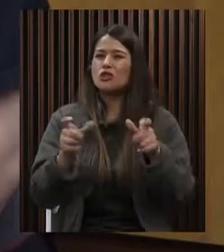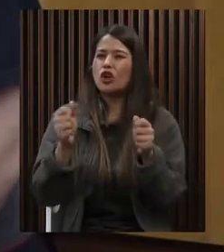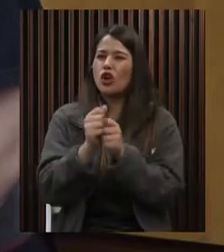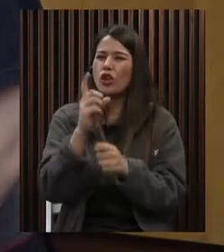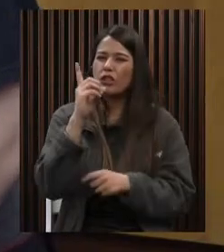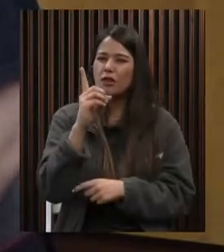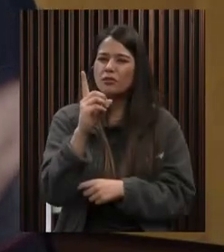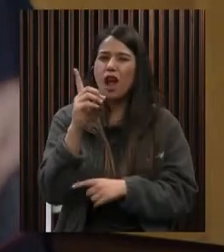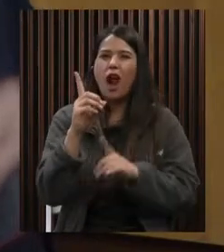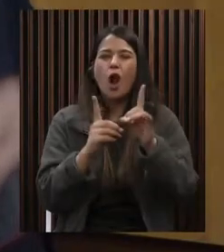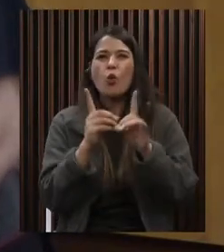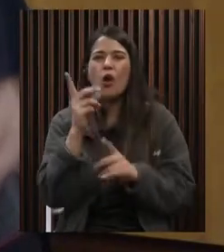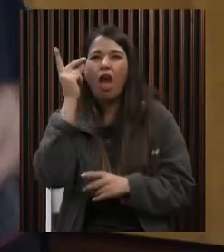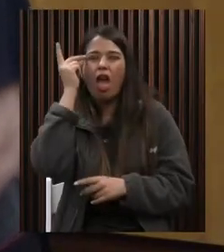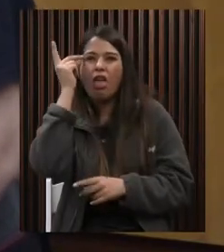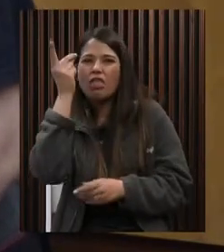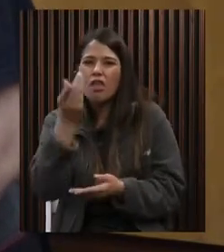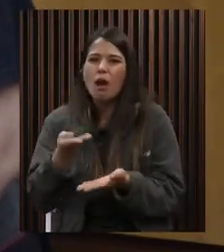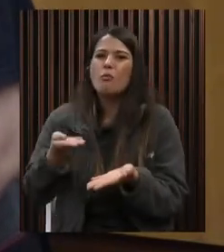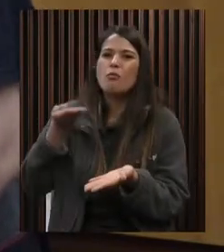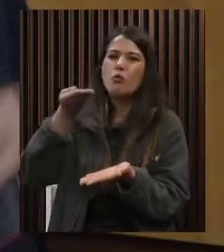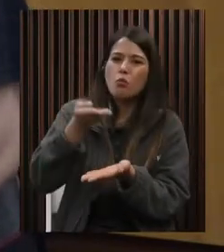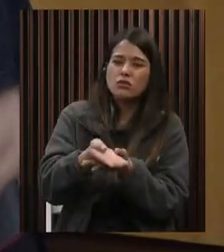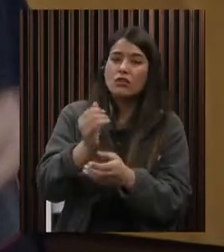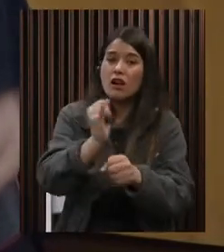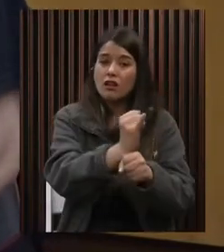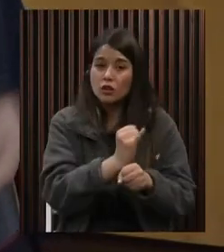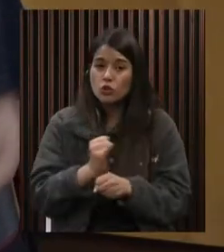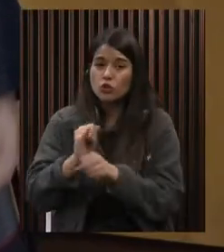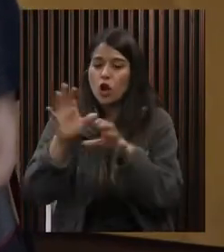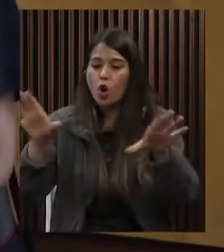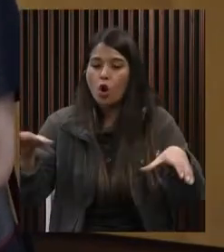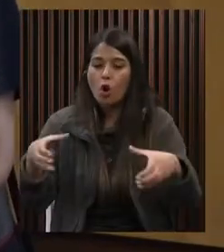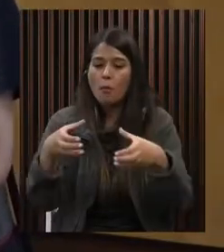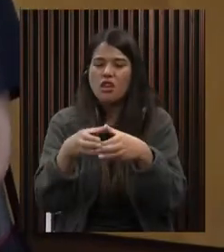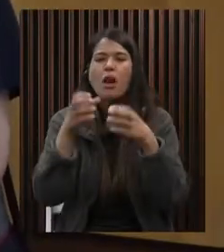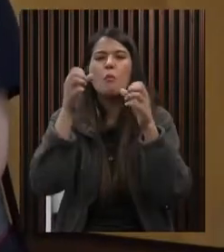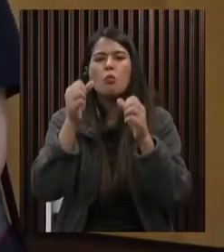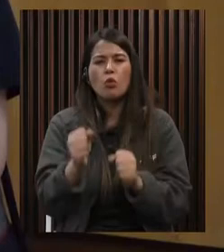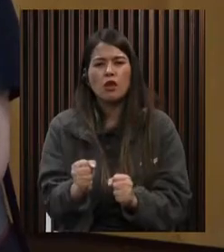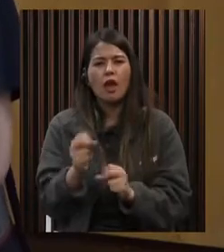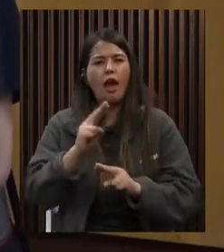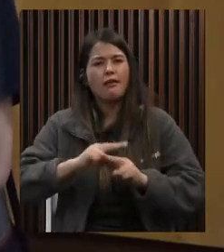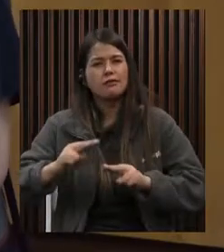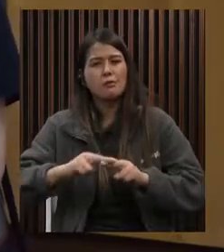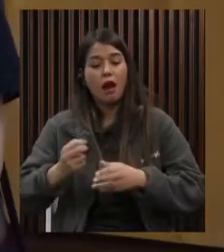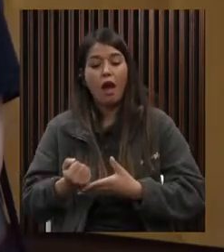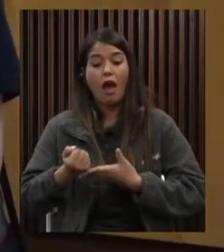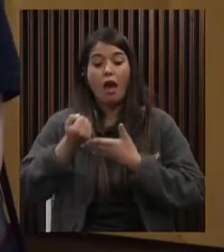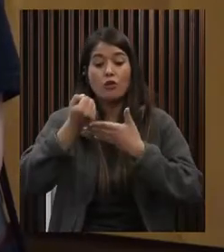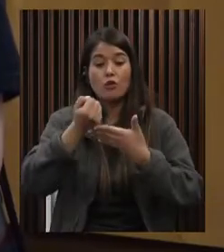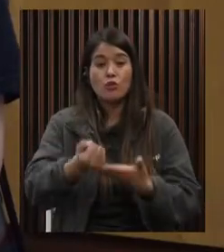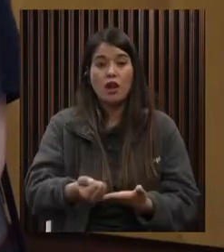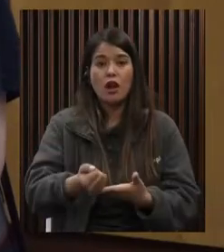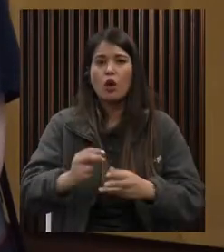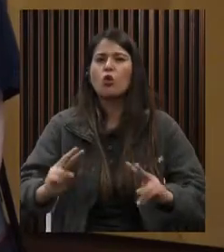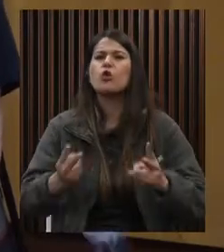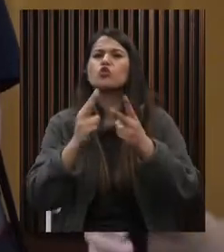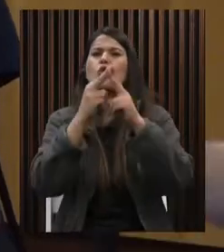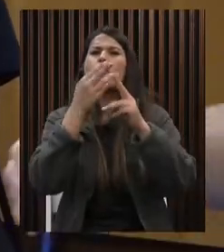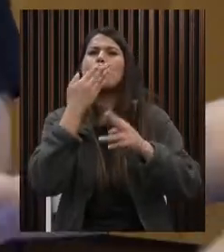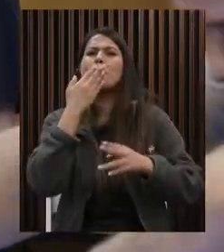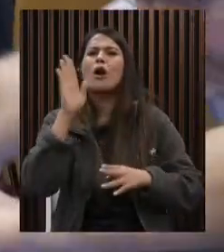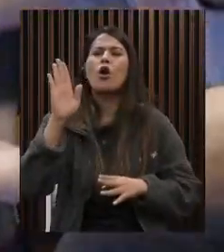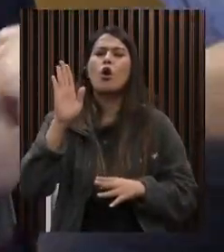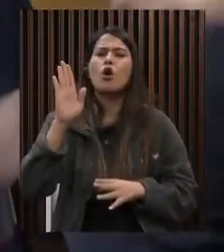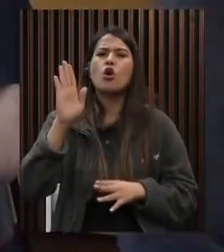¿Alguna idea de lo que las instituciones o las compañías podrían llegar a hacer para ayudar a crear mejor y construir mejor esta autoestima